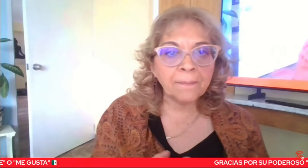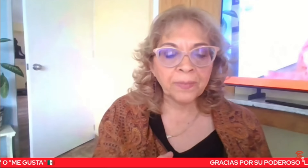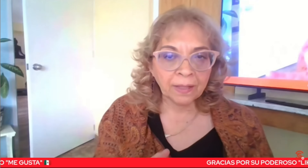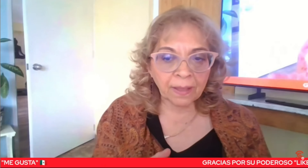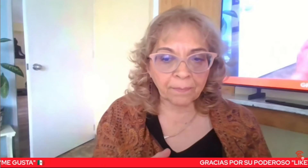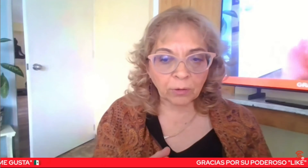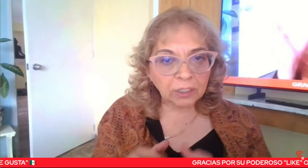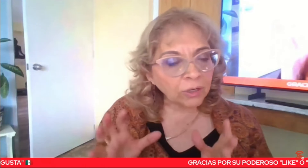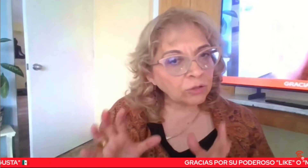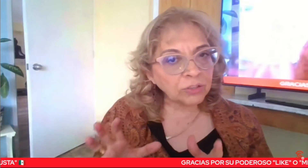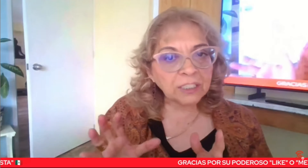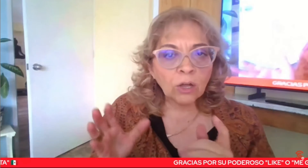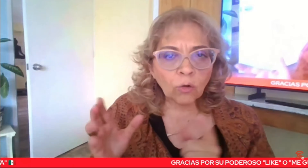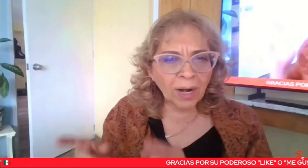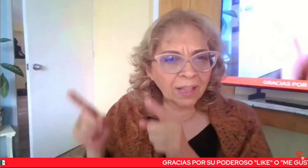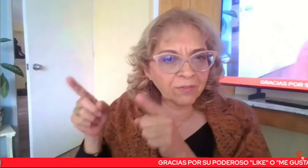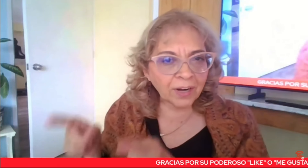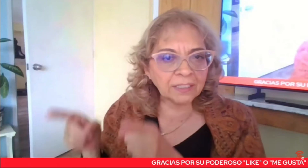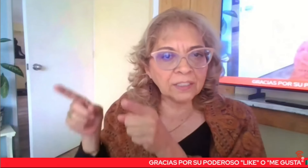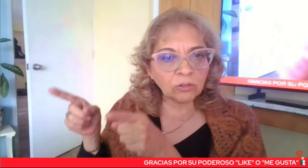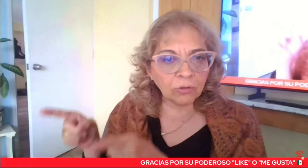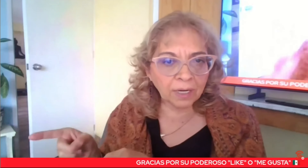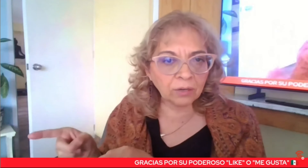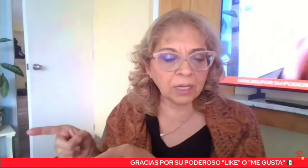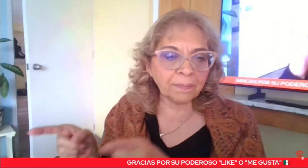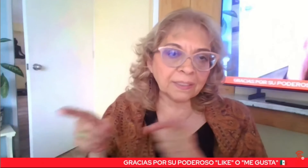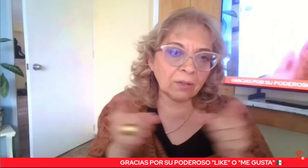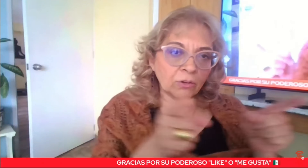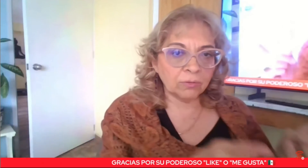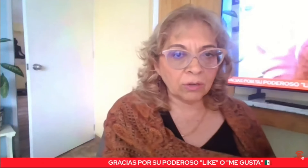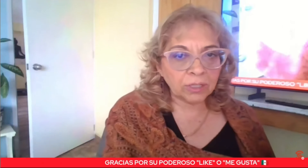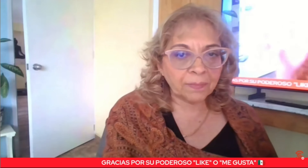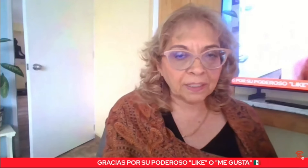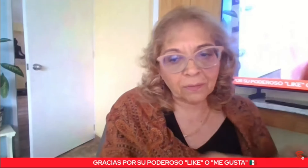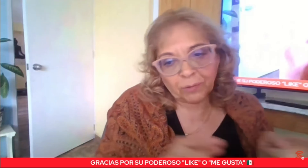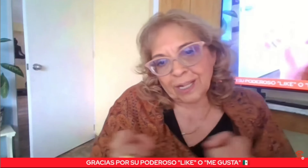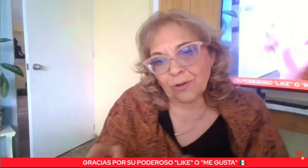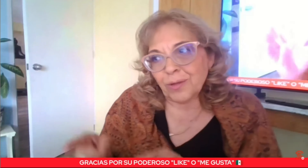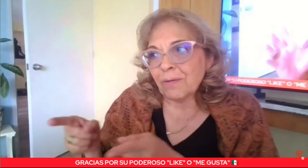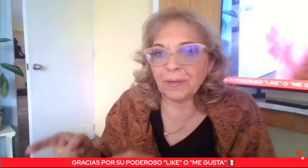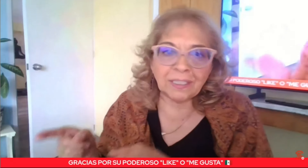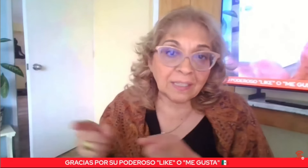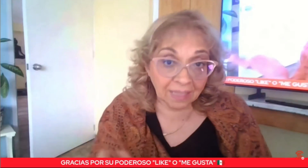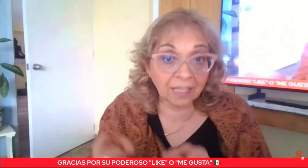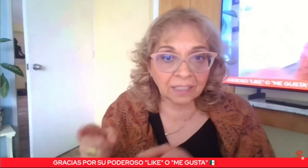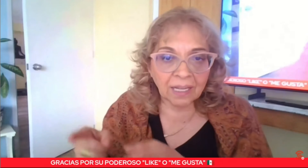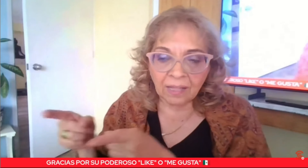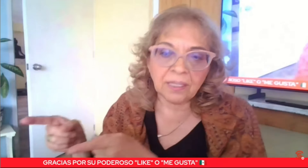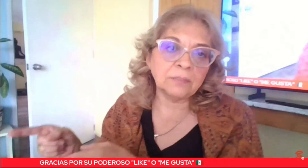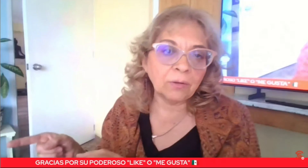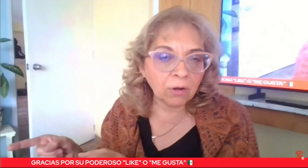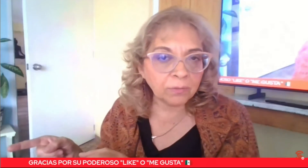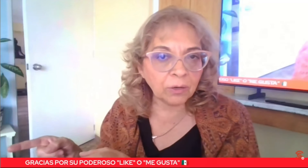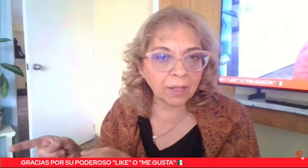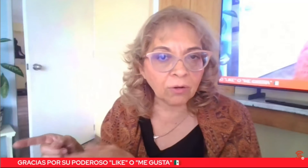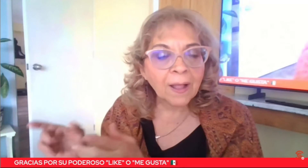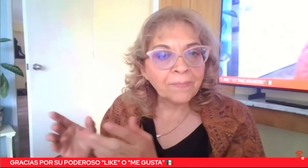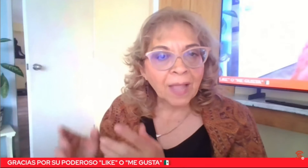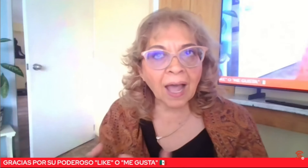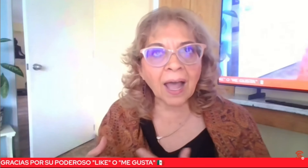especie de protección. Entonces, ¿cuál es la diferencia entre los gobiernos del pasado y los gobiernos del presente? Pues que el gobierno del presente, desde Andrés Manuel López